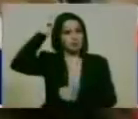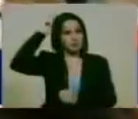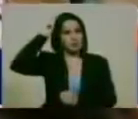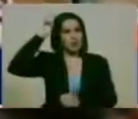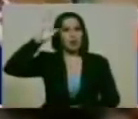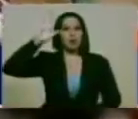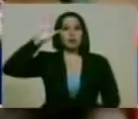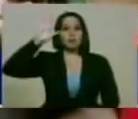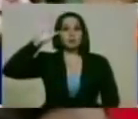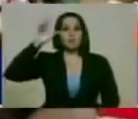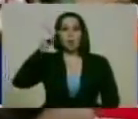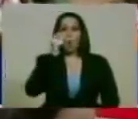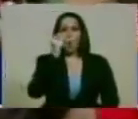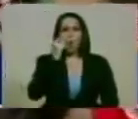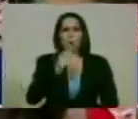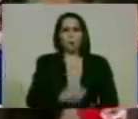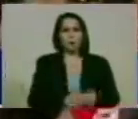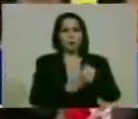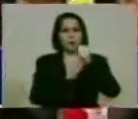Levanten la mano los líderes.